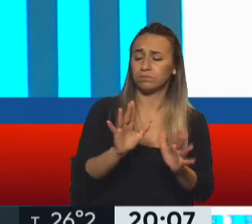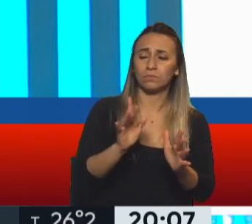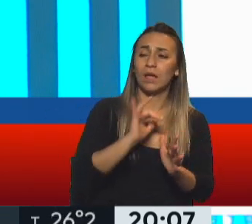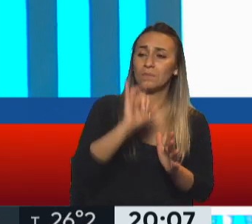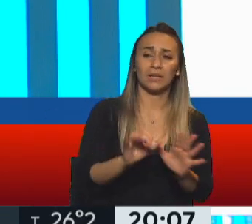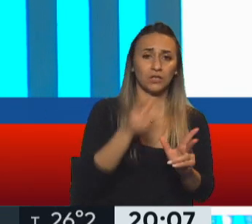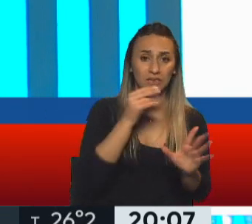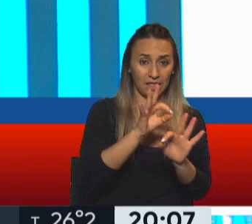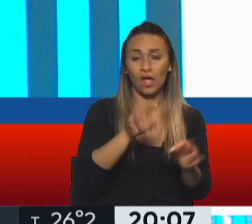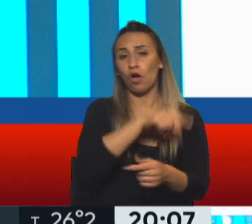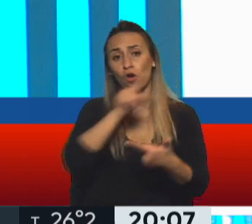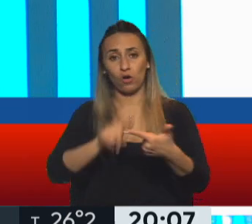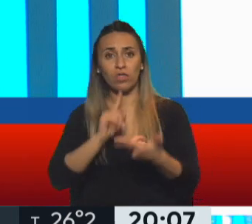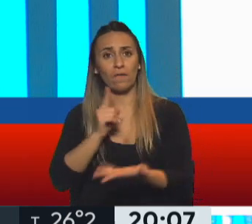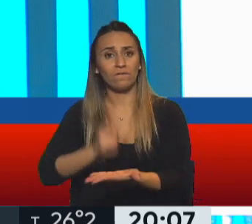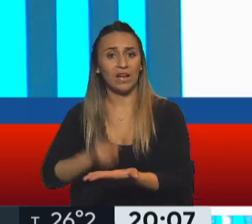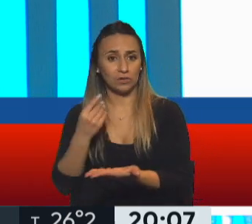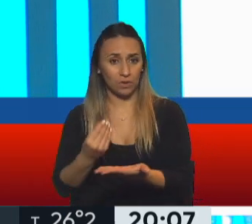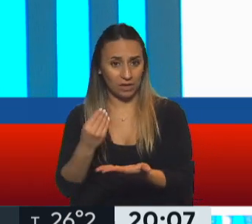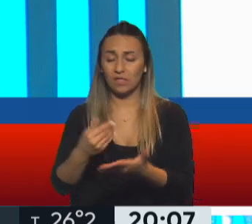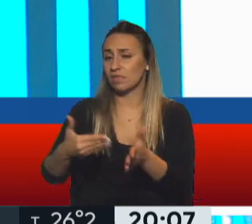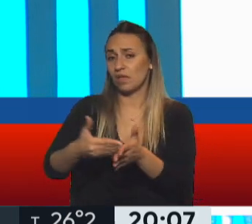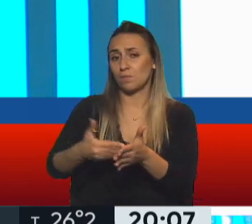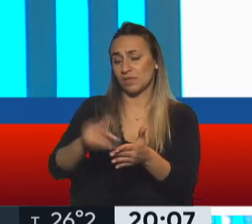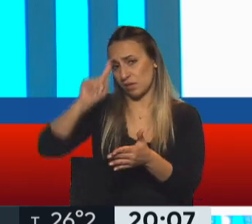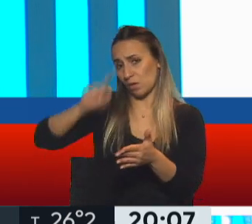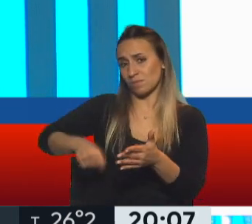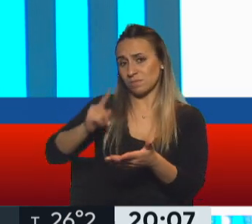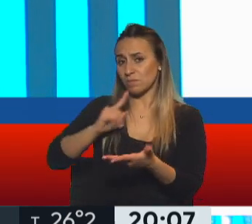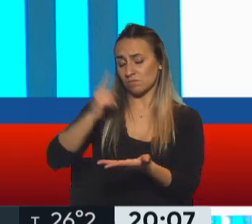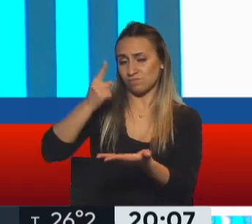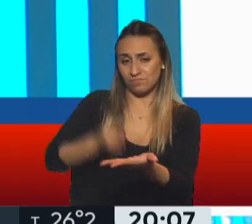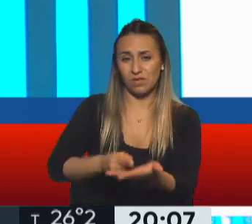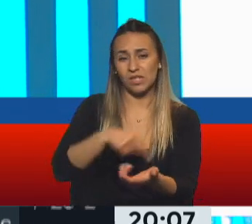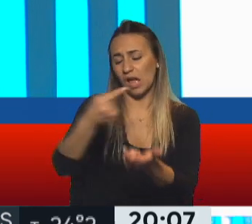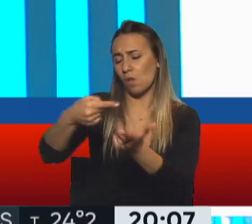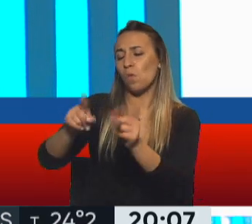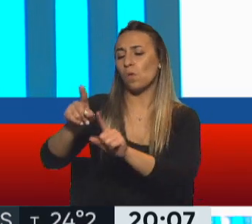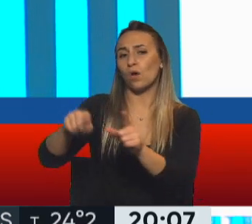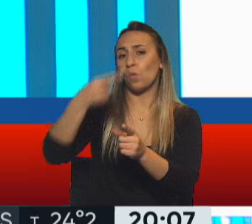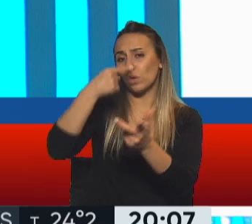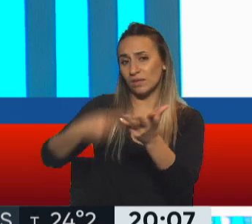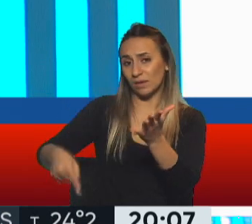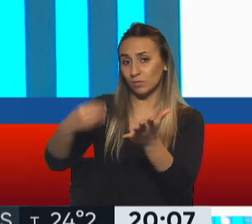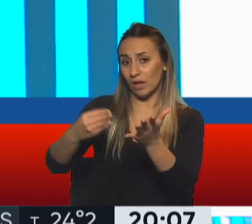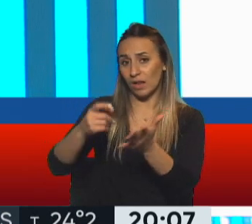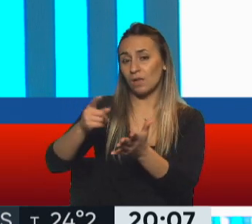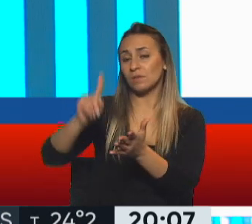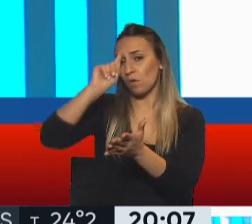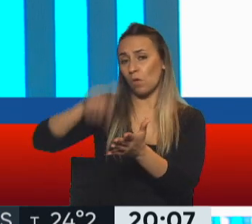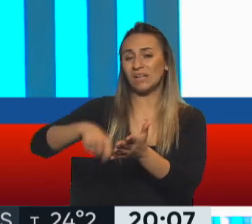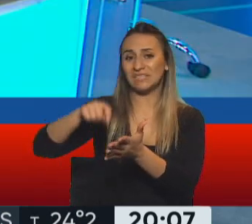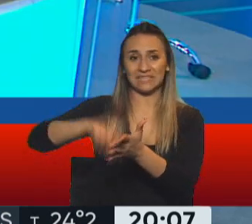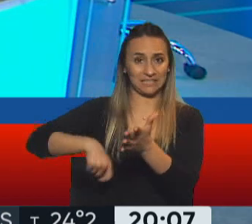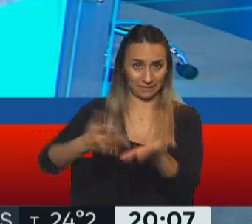otros fallos que remiten al dictamen del procurador y en un centenar, un poquito más, los jueces escriben. Como usted es un fiscal